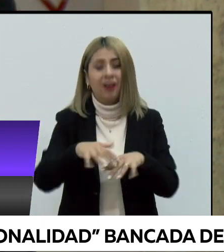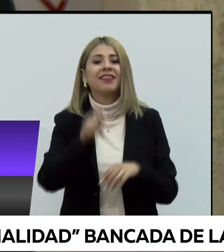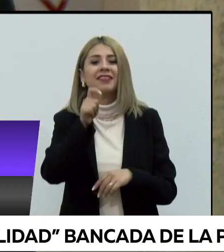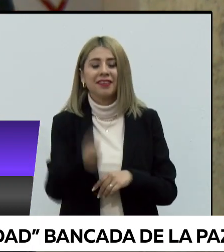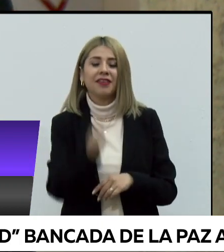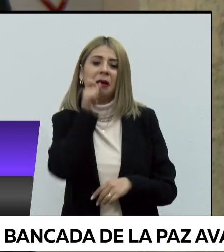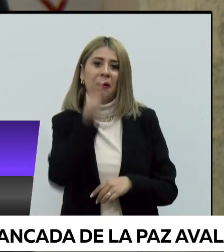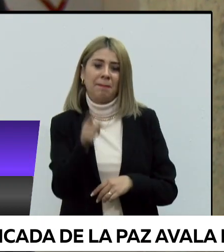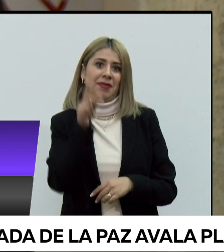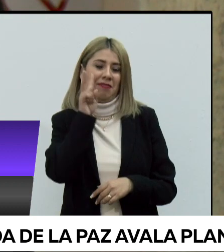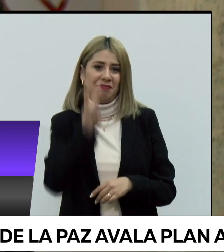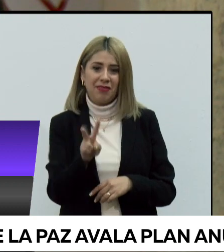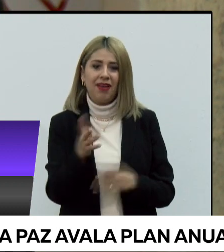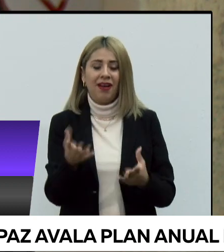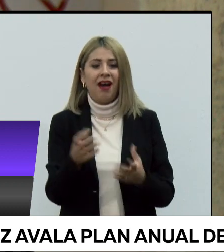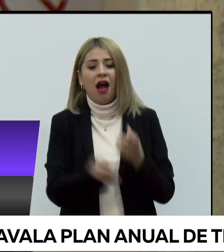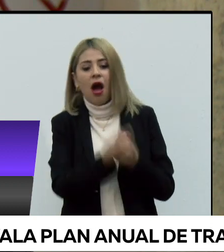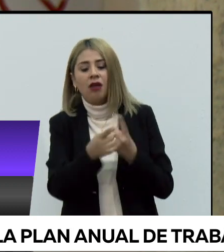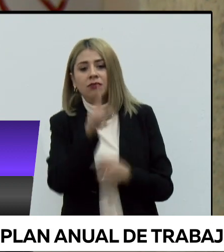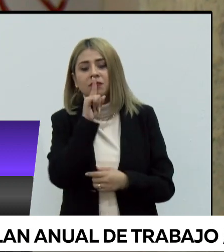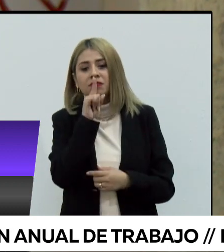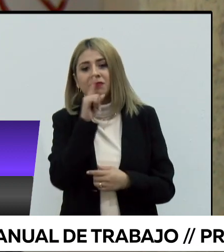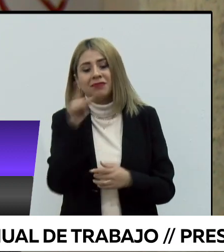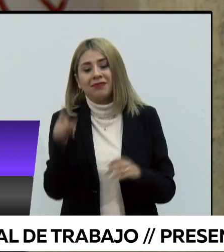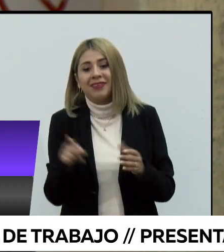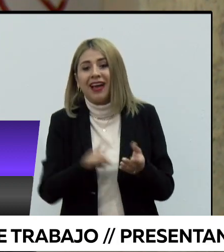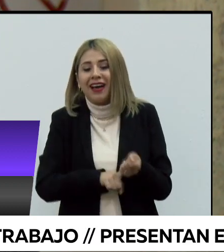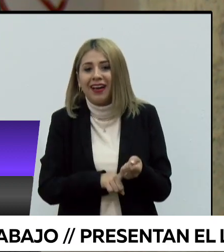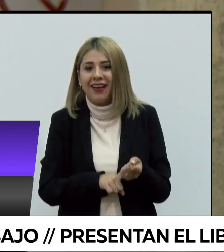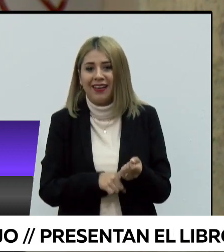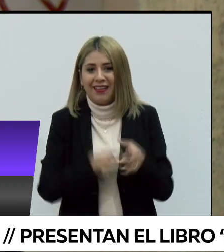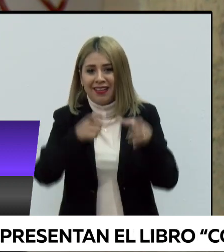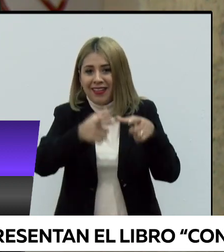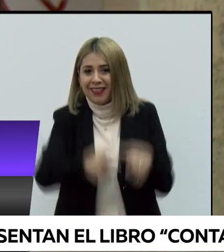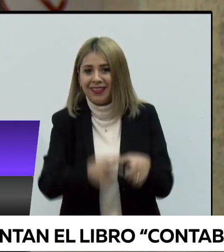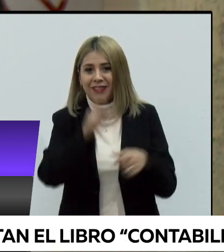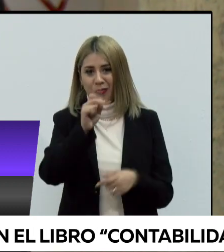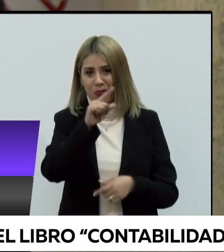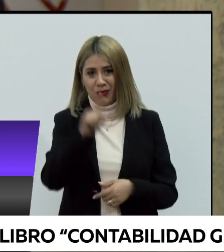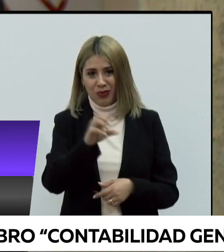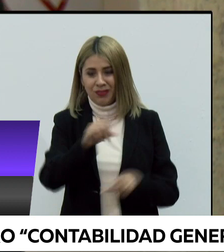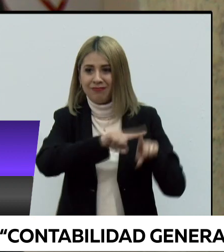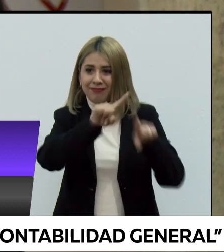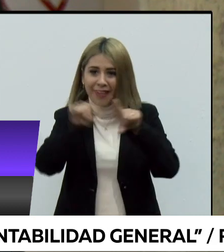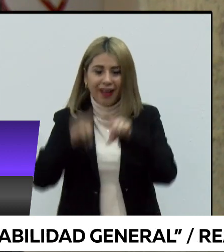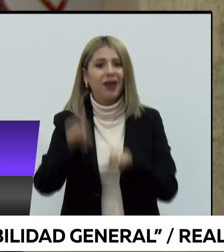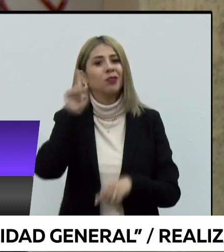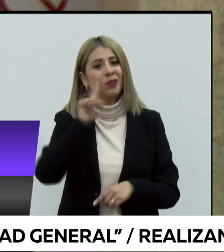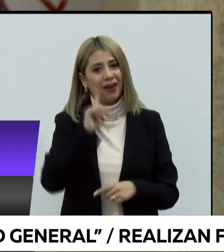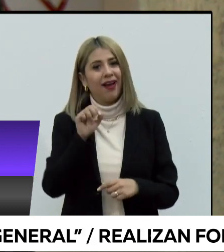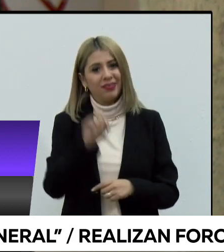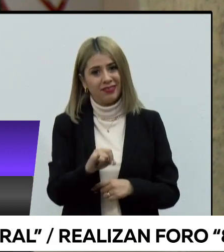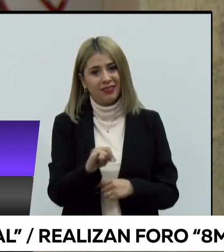de la superficie visible y otras para ser agua profunda. Pensar la lucha de las mujeres desde este enfoque es